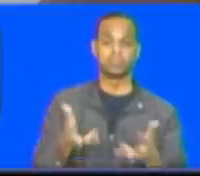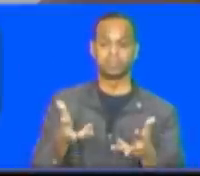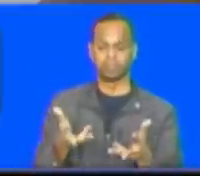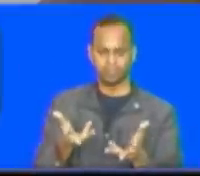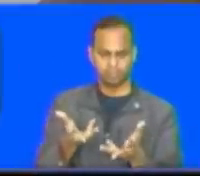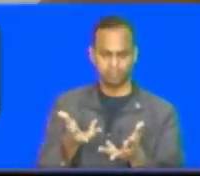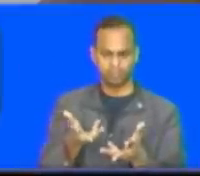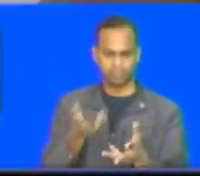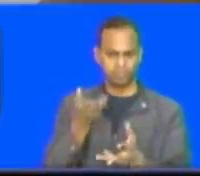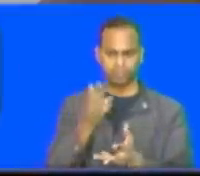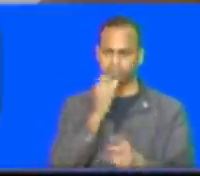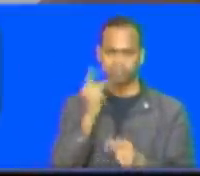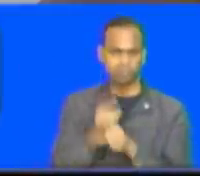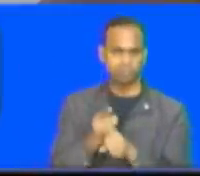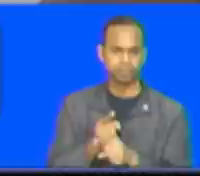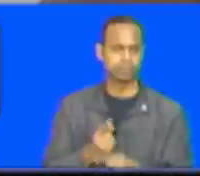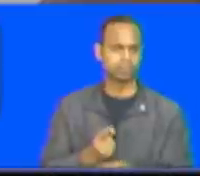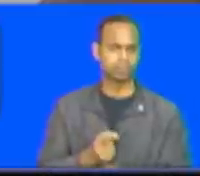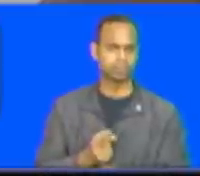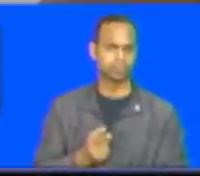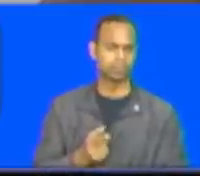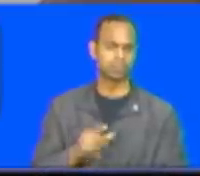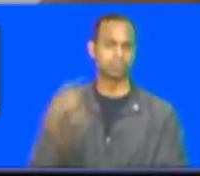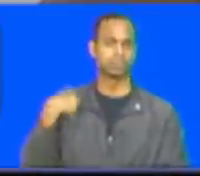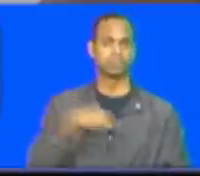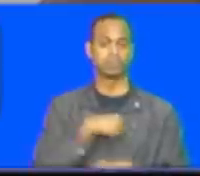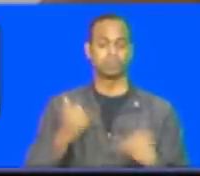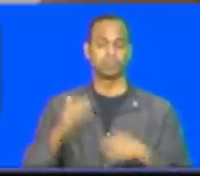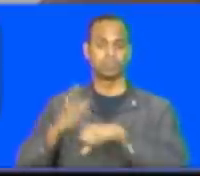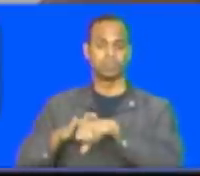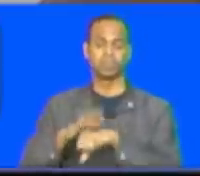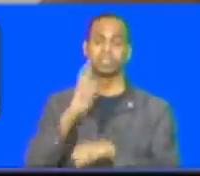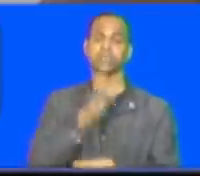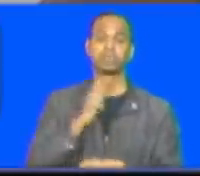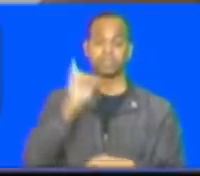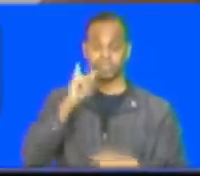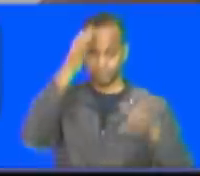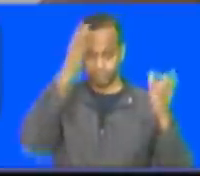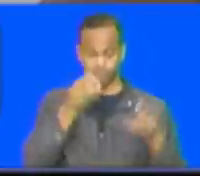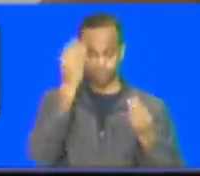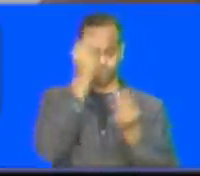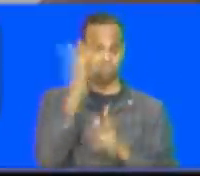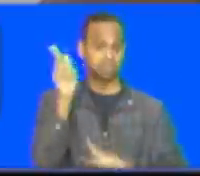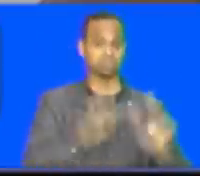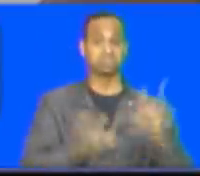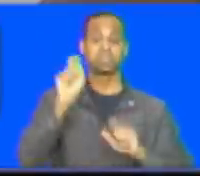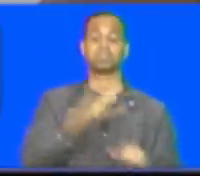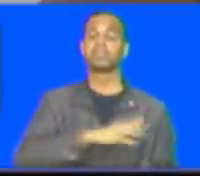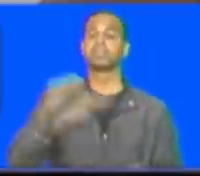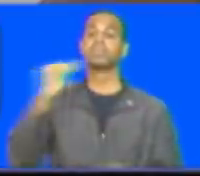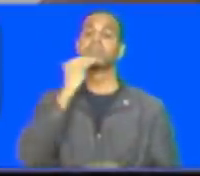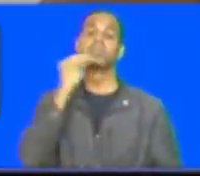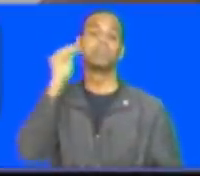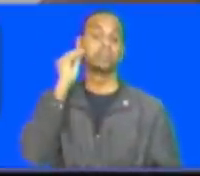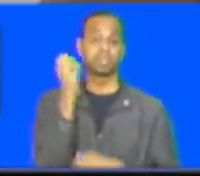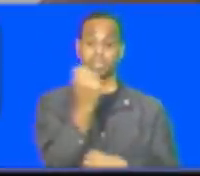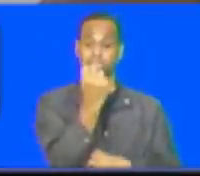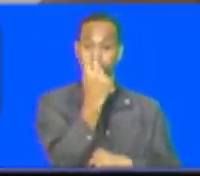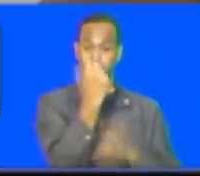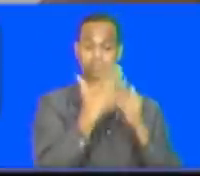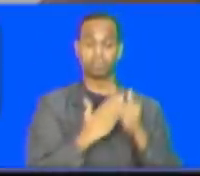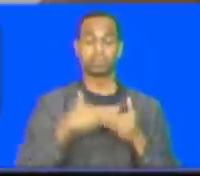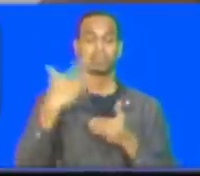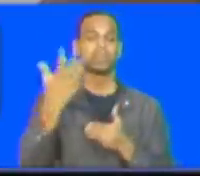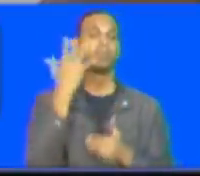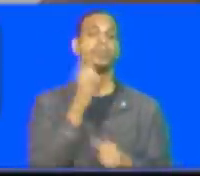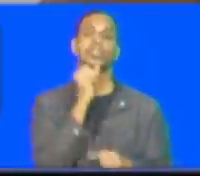correcto. No es correcto. Estamos en un nivel de alerta roja y un decreto donde dice que la persona tiene que estar en su casa después del mediodía y que no